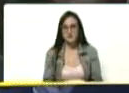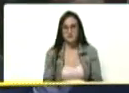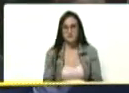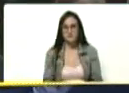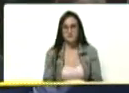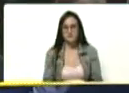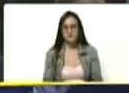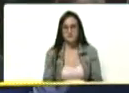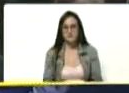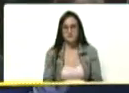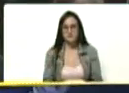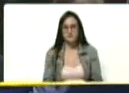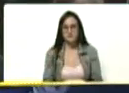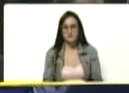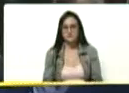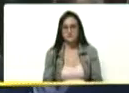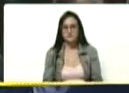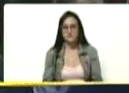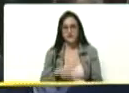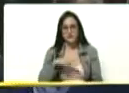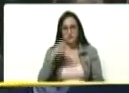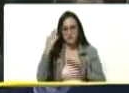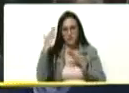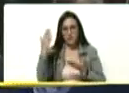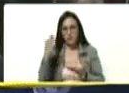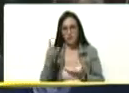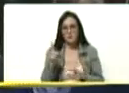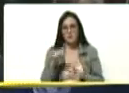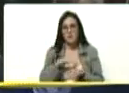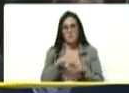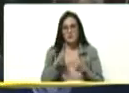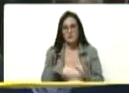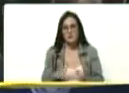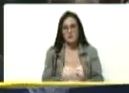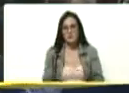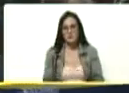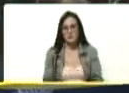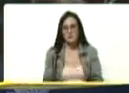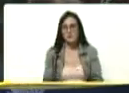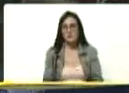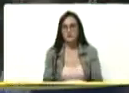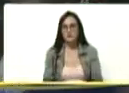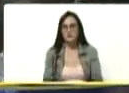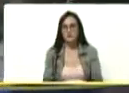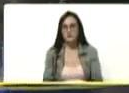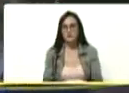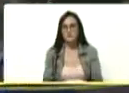y Zarza, nuestro saludo a los primeros ministros.